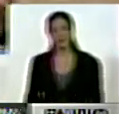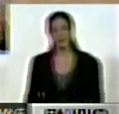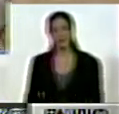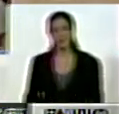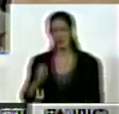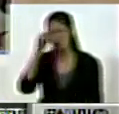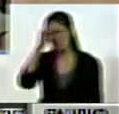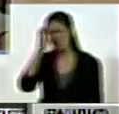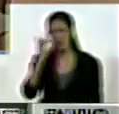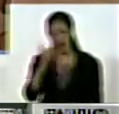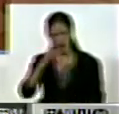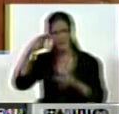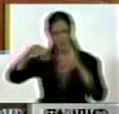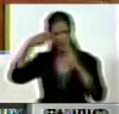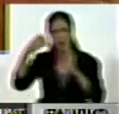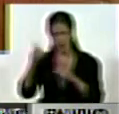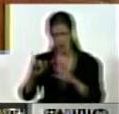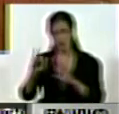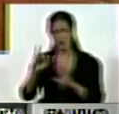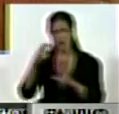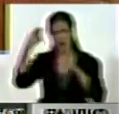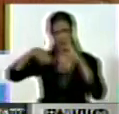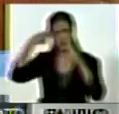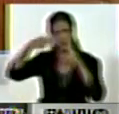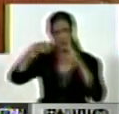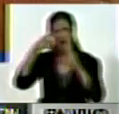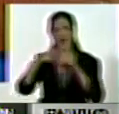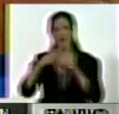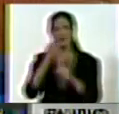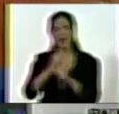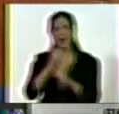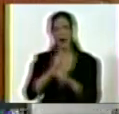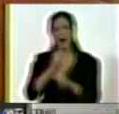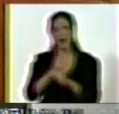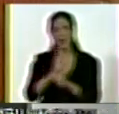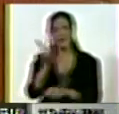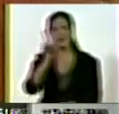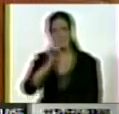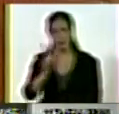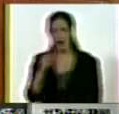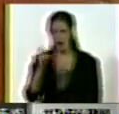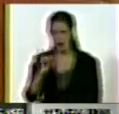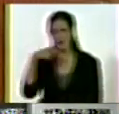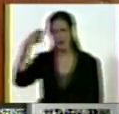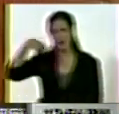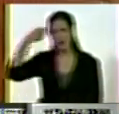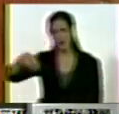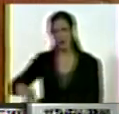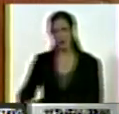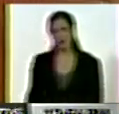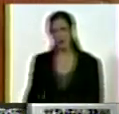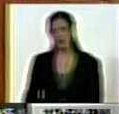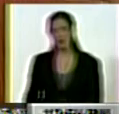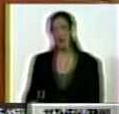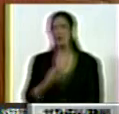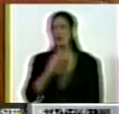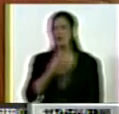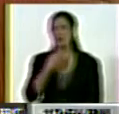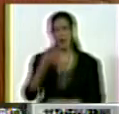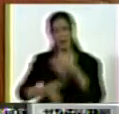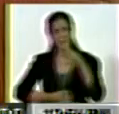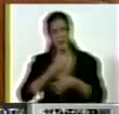sé si tienen el video de este exfuncionario venezolano, donde él da una